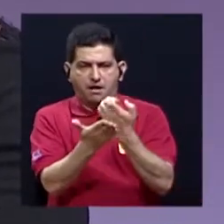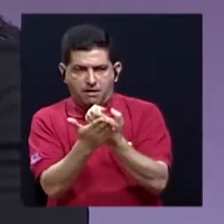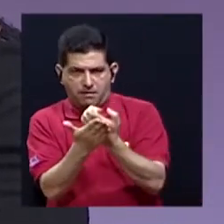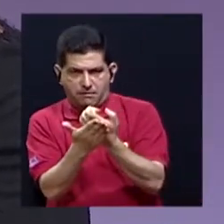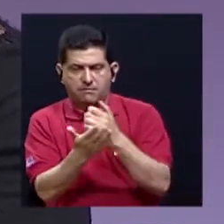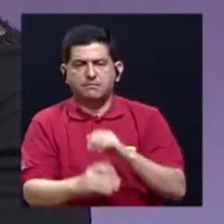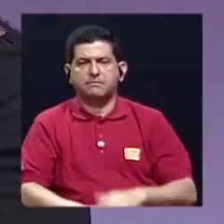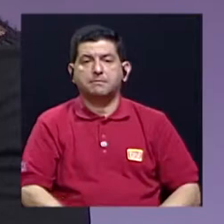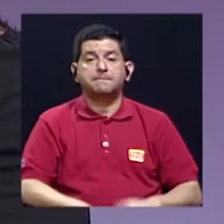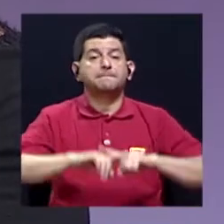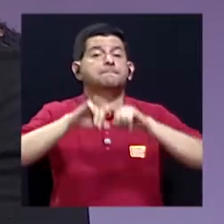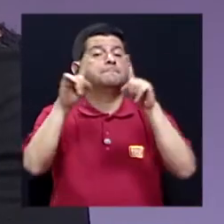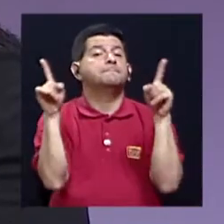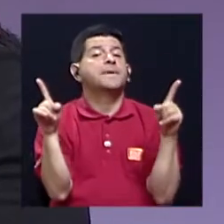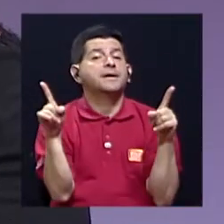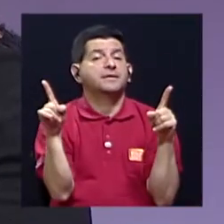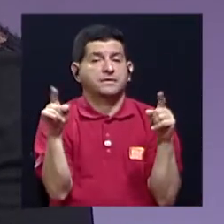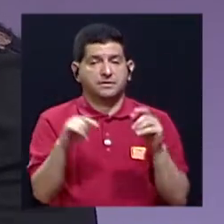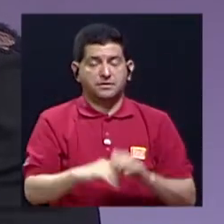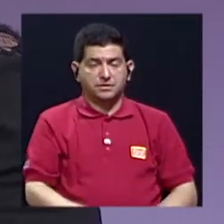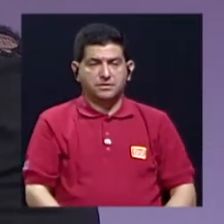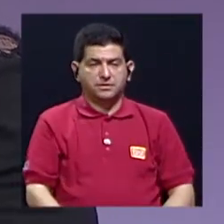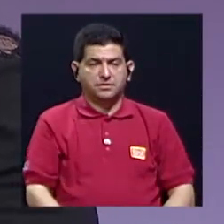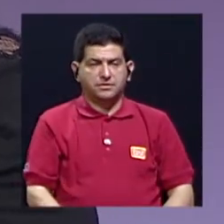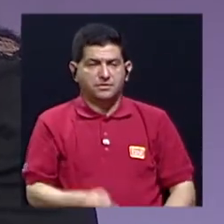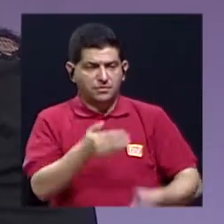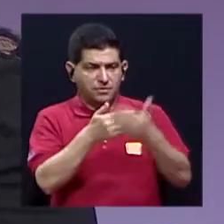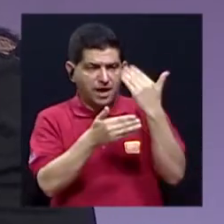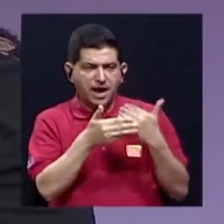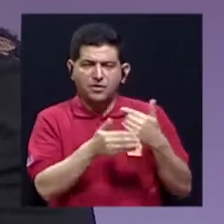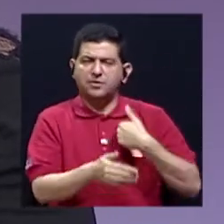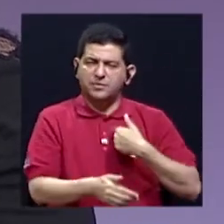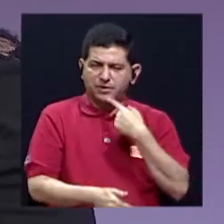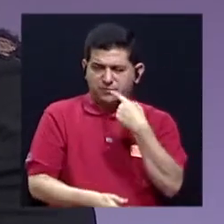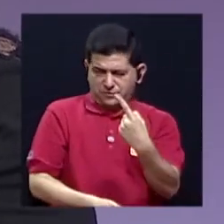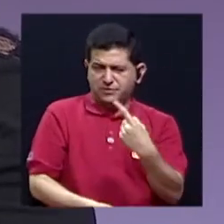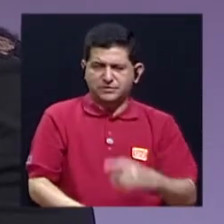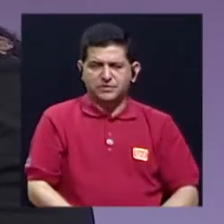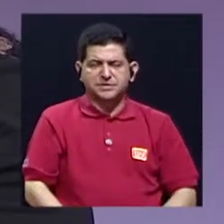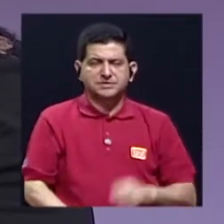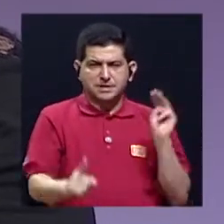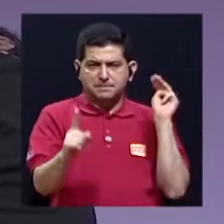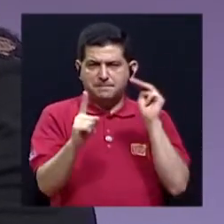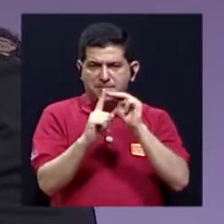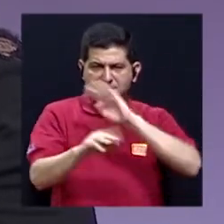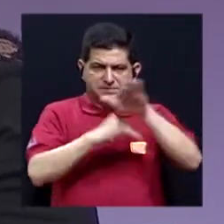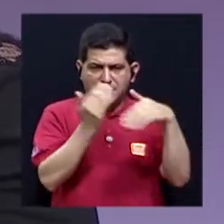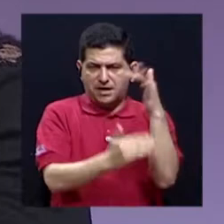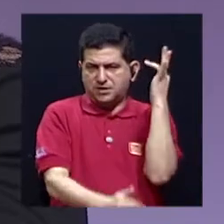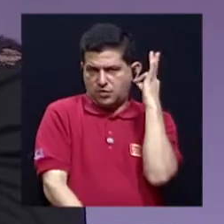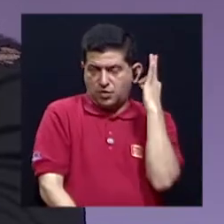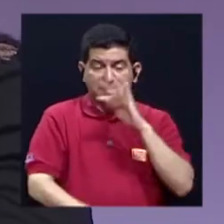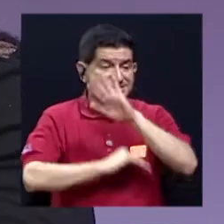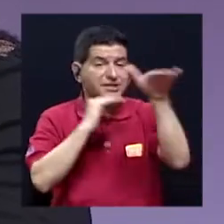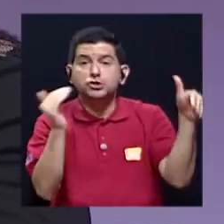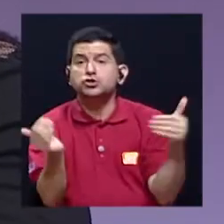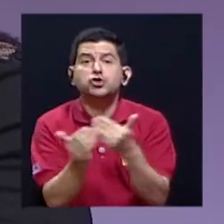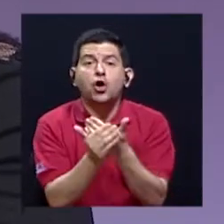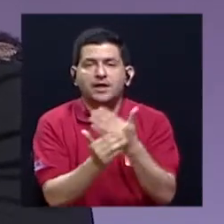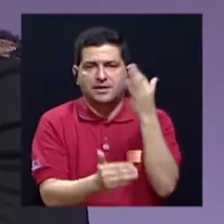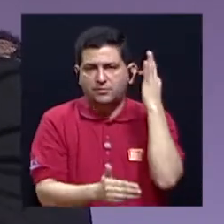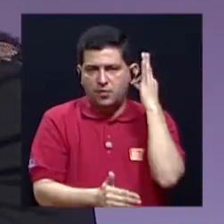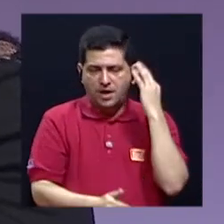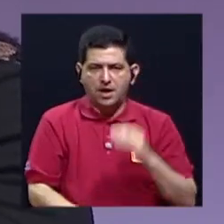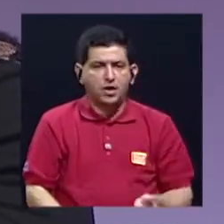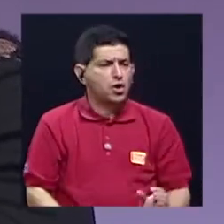económico. Pero yo sí, refiriéndome a lo anterior, yo sí le quisiera mandar un mensaje a todas las mujeres, a todas. Las